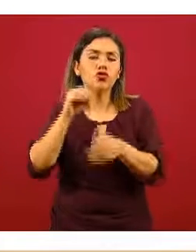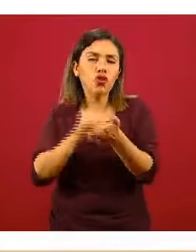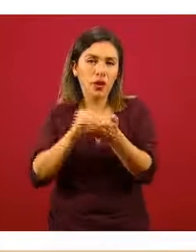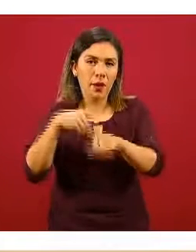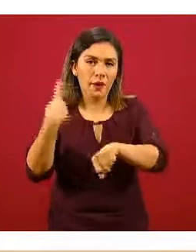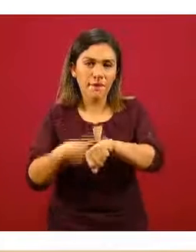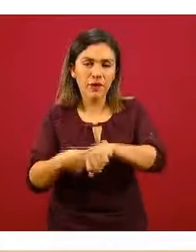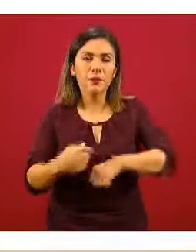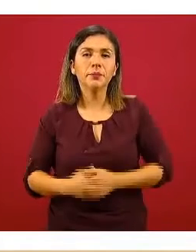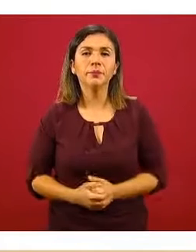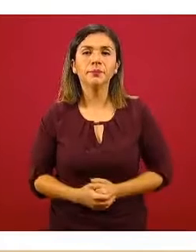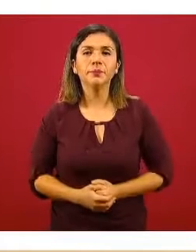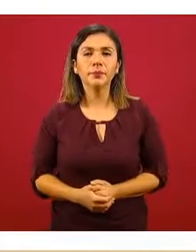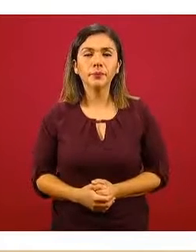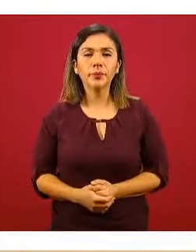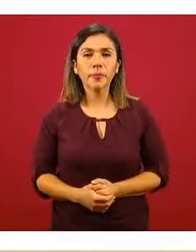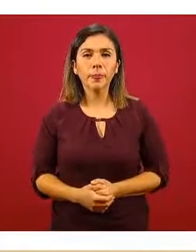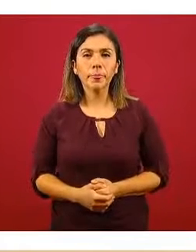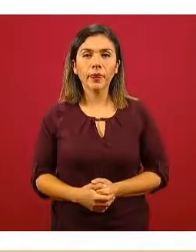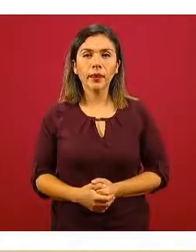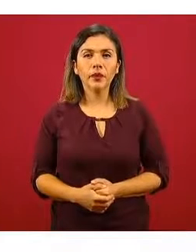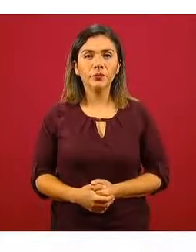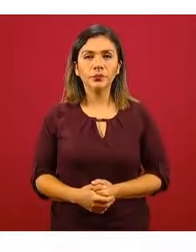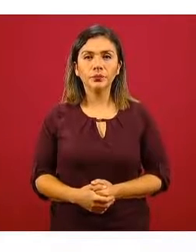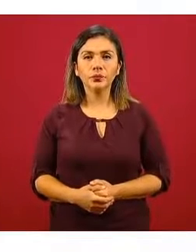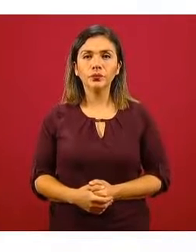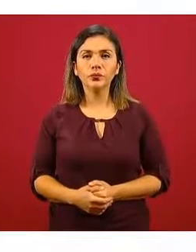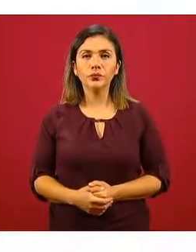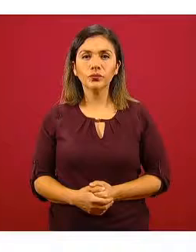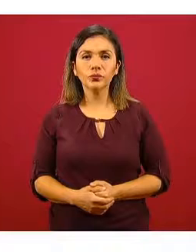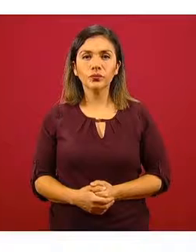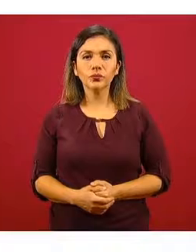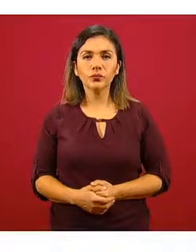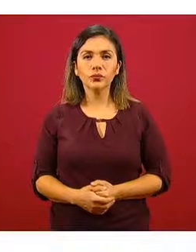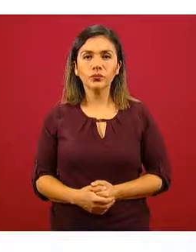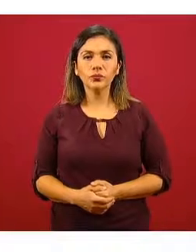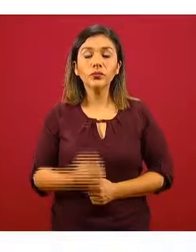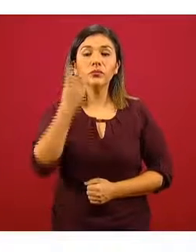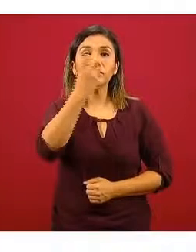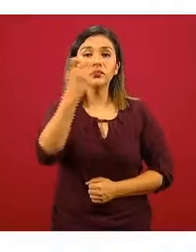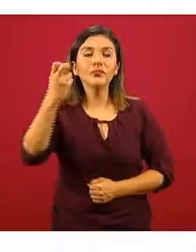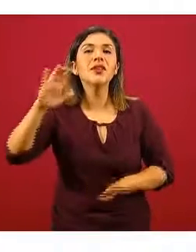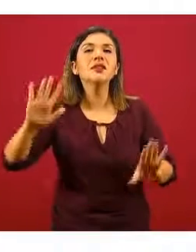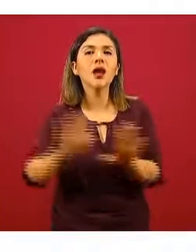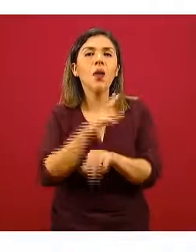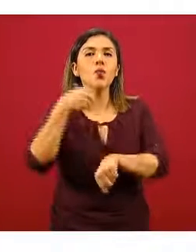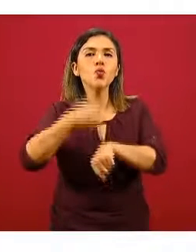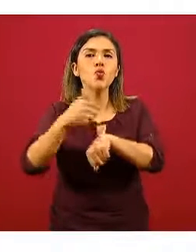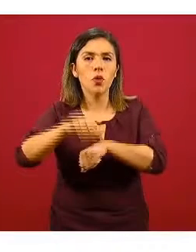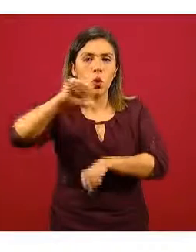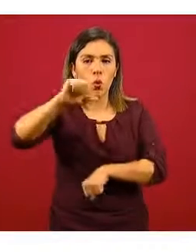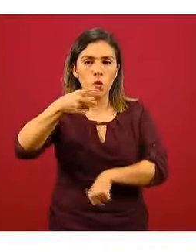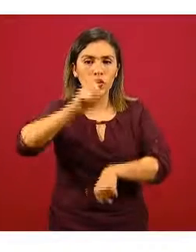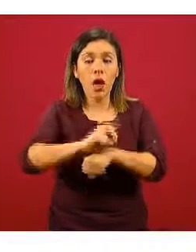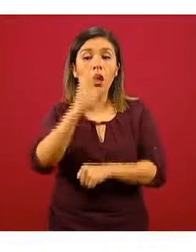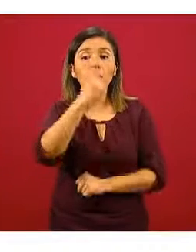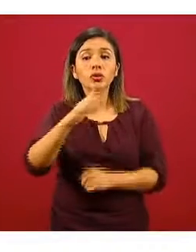reciente. Si pasamos a la siguiente diapositiva, actualizamos los números para el día de hoy.